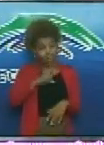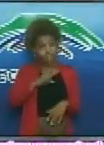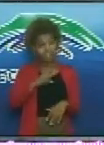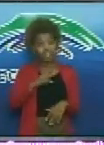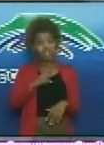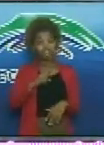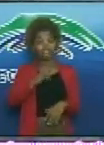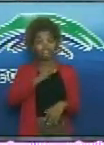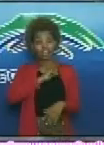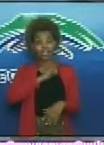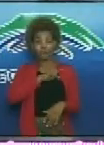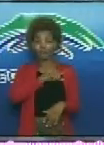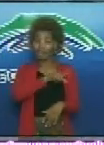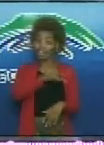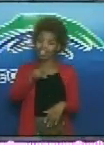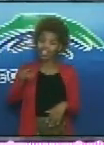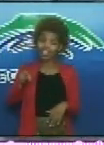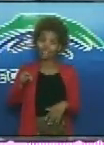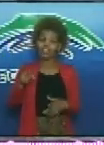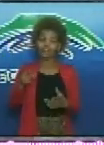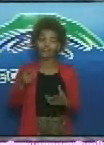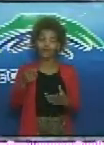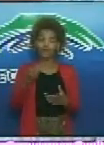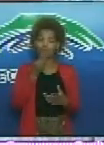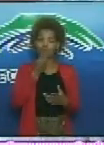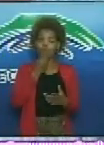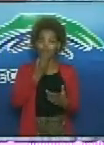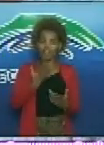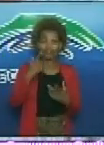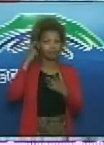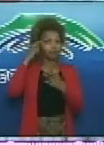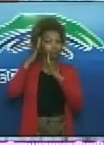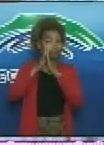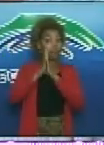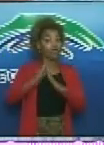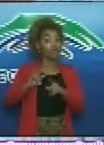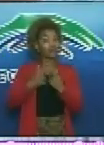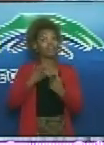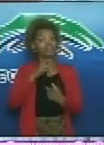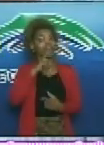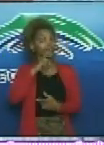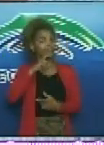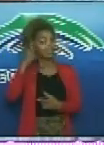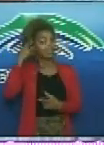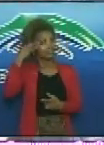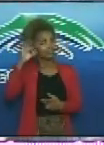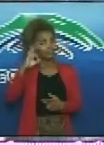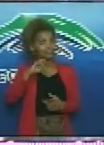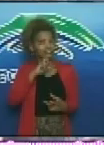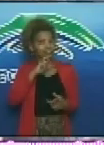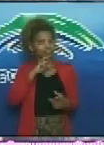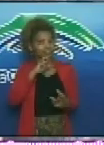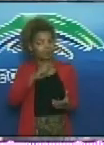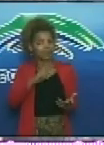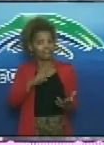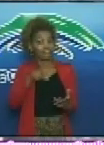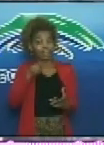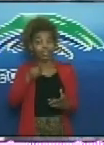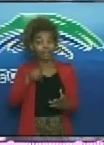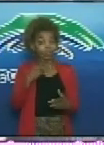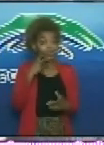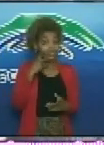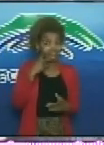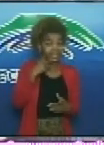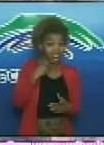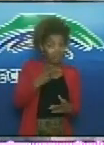que muchos sufren de una reacción situacional ante esta epidemia, que como antes le dije, es nueva para nosotros. Le damos